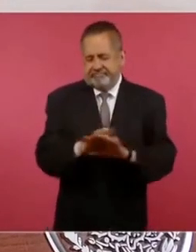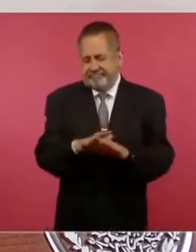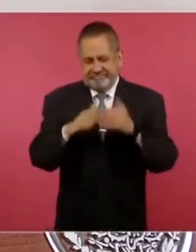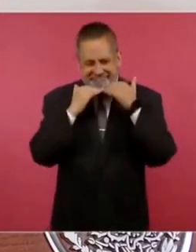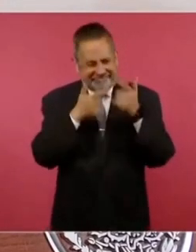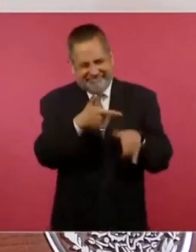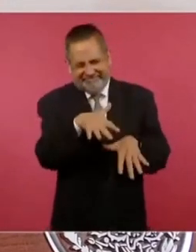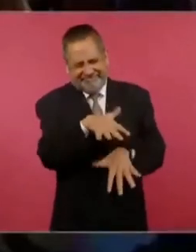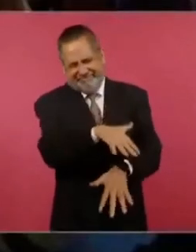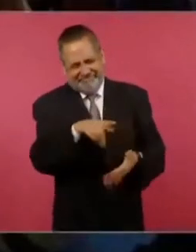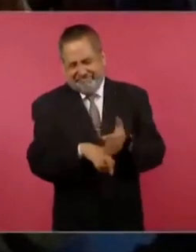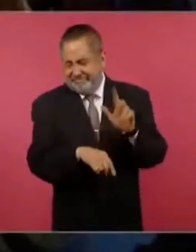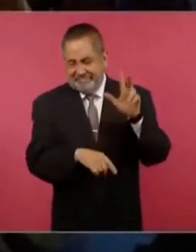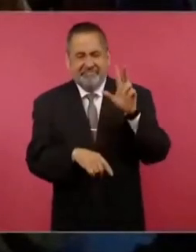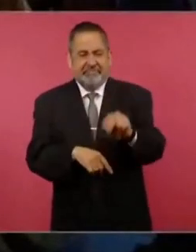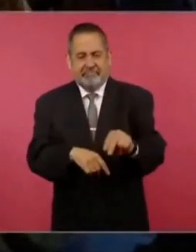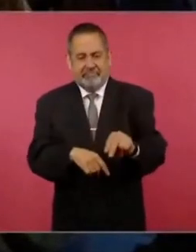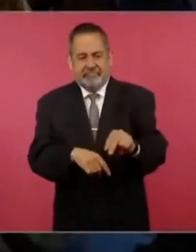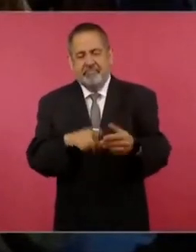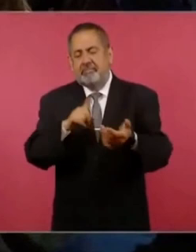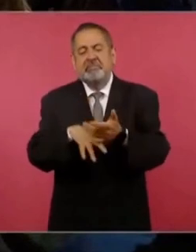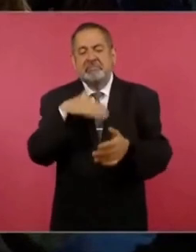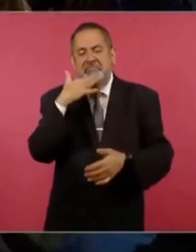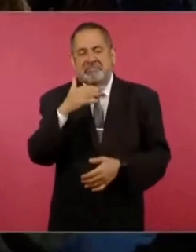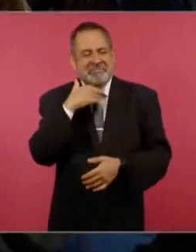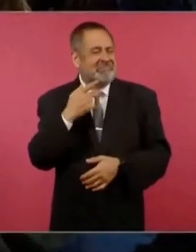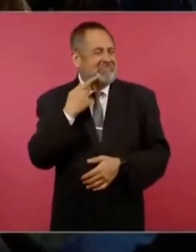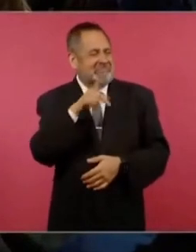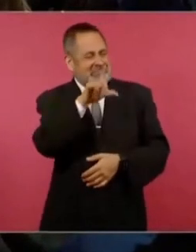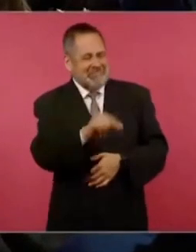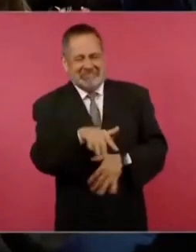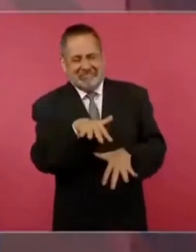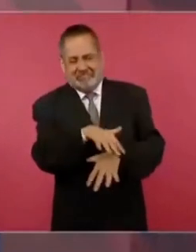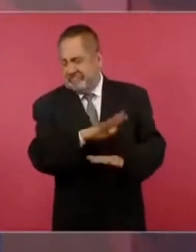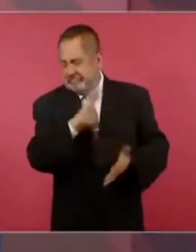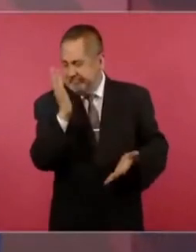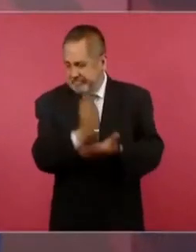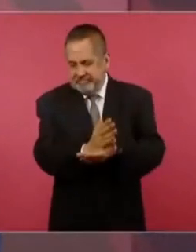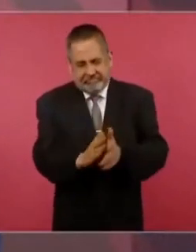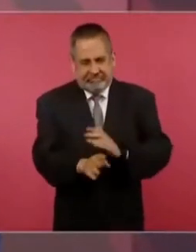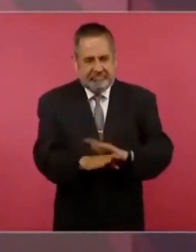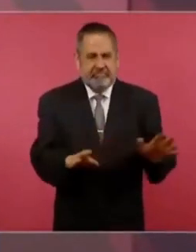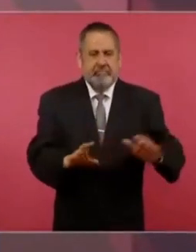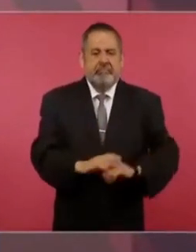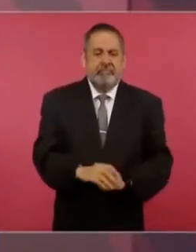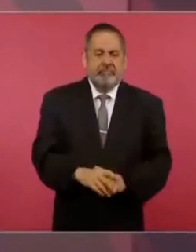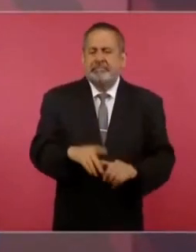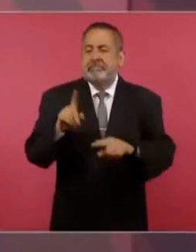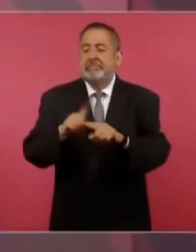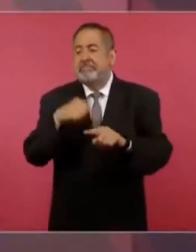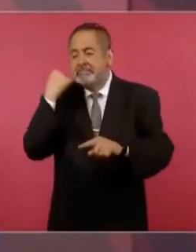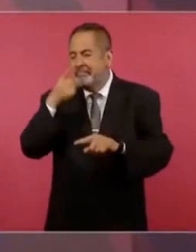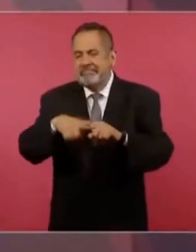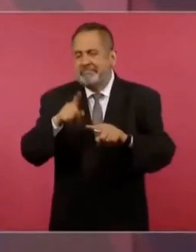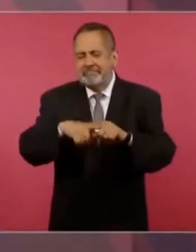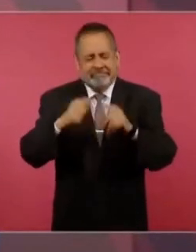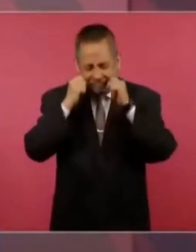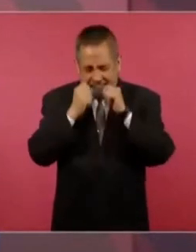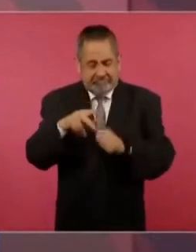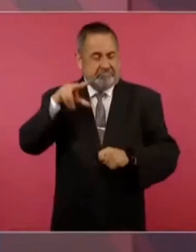lacras de la política. Eso ya se terminó, sea quien sea.